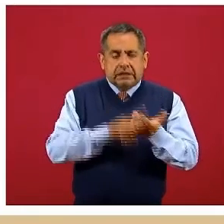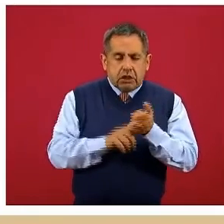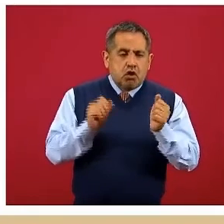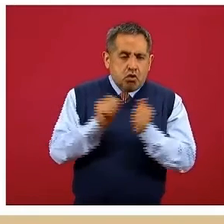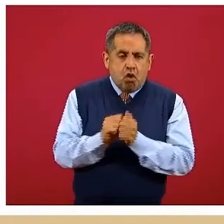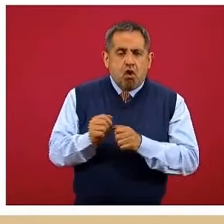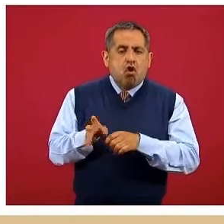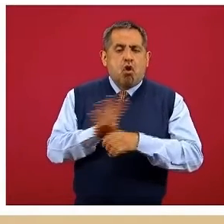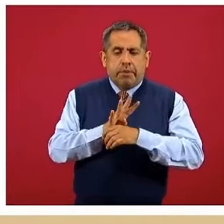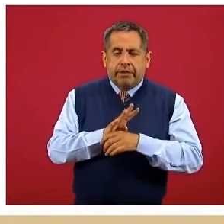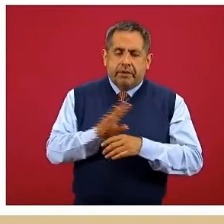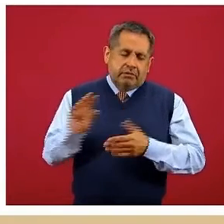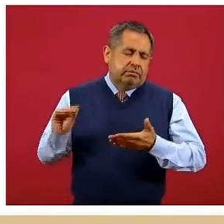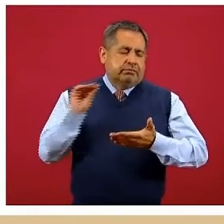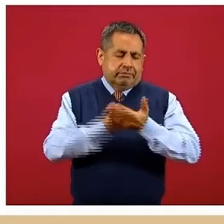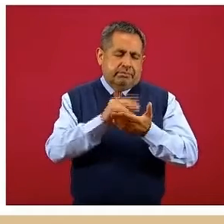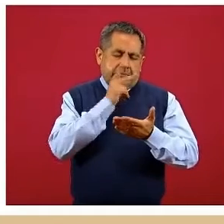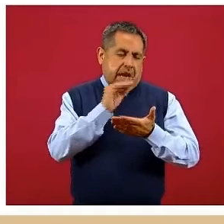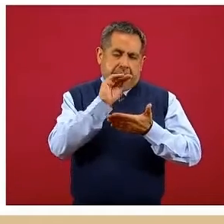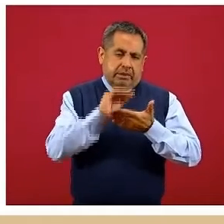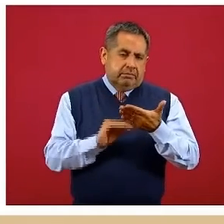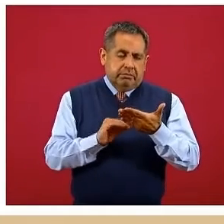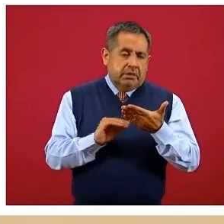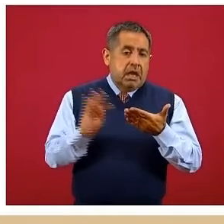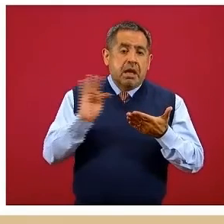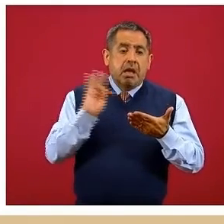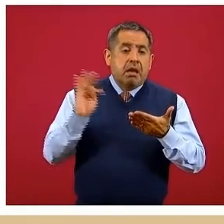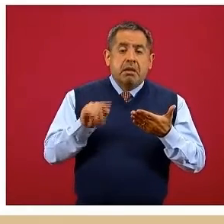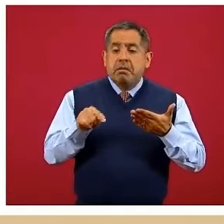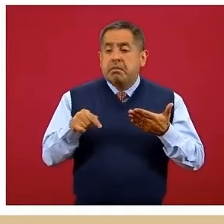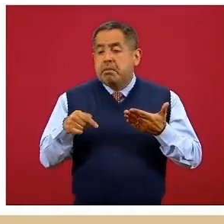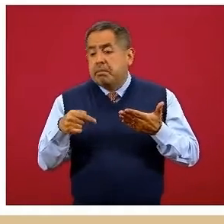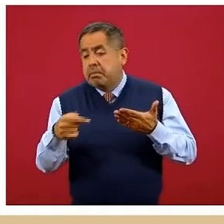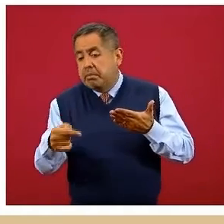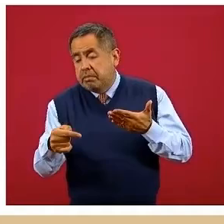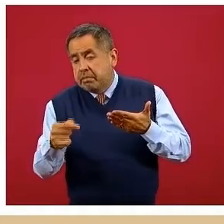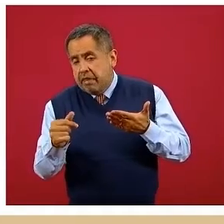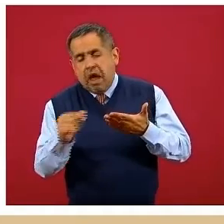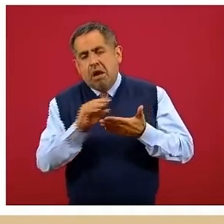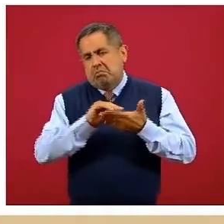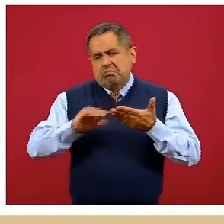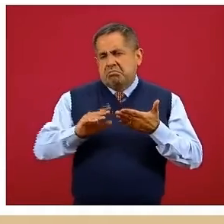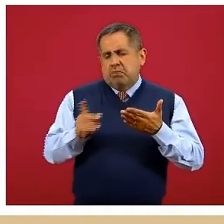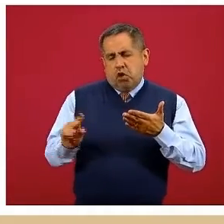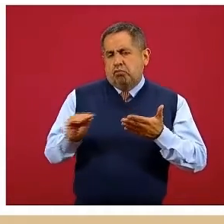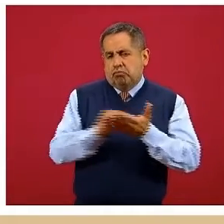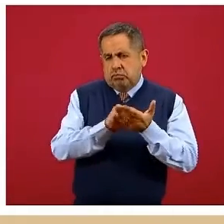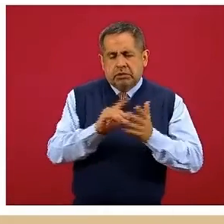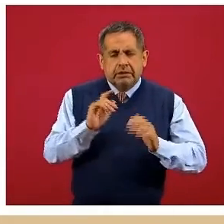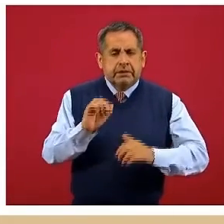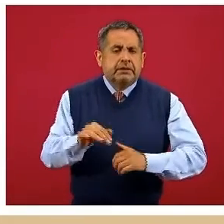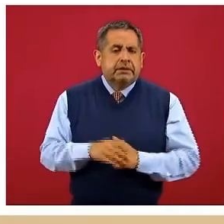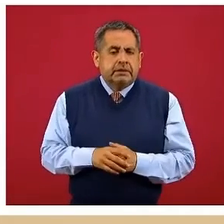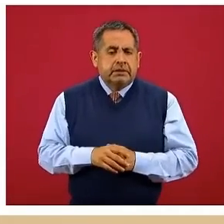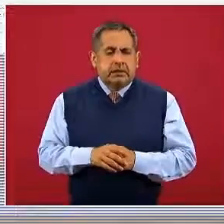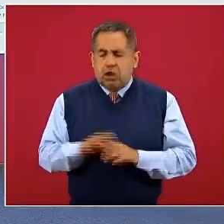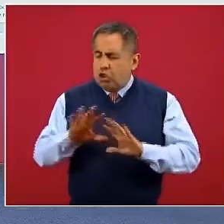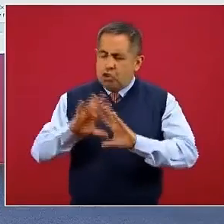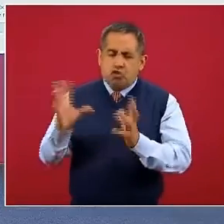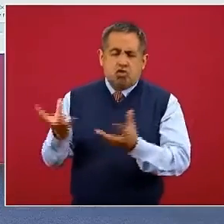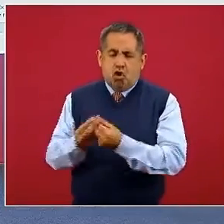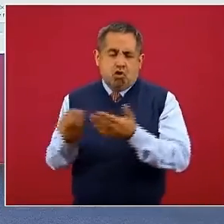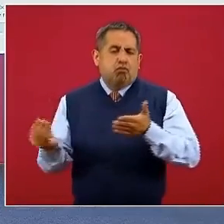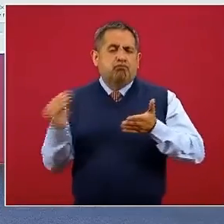la mortalidad, que está representada en la línea de color, digamos, un rosado oscuro, las graficamos a todas,